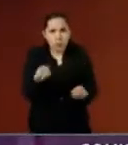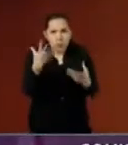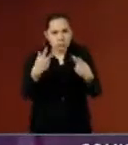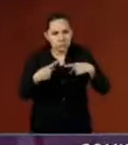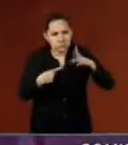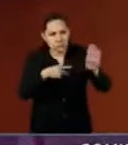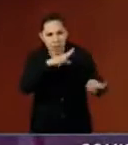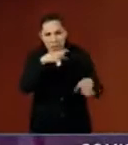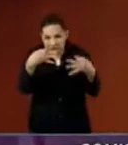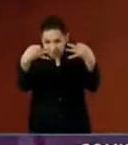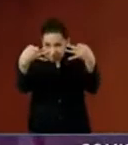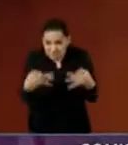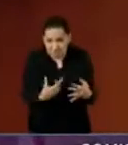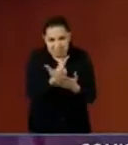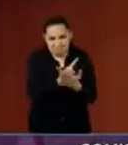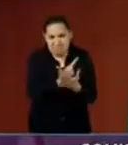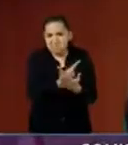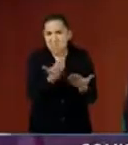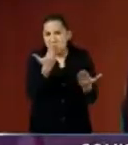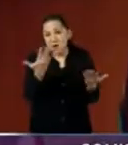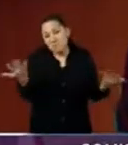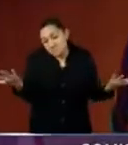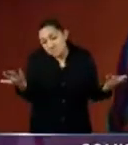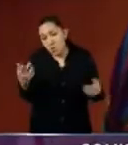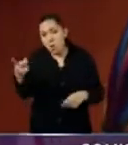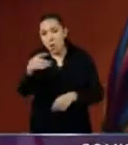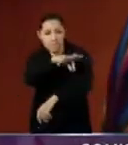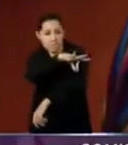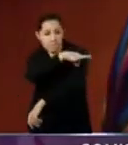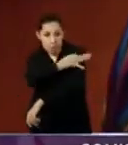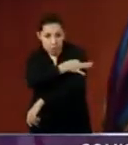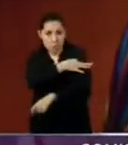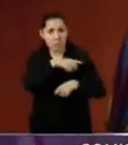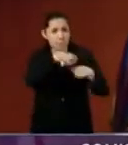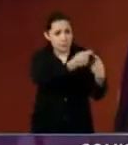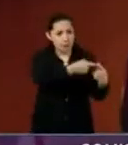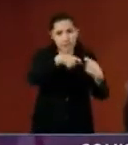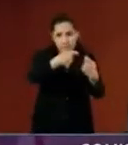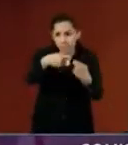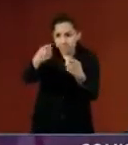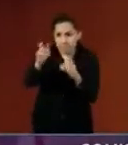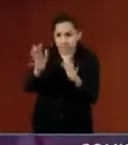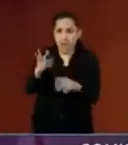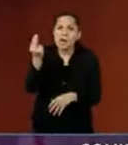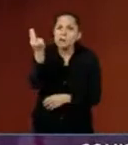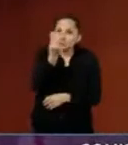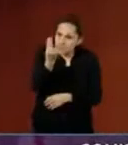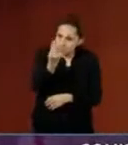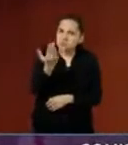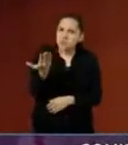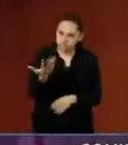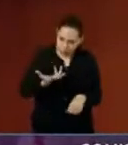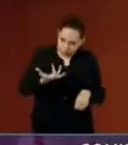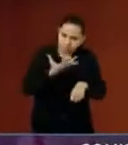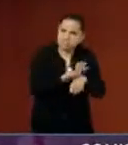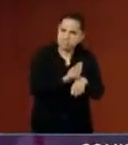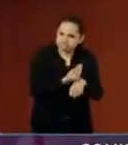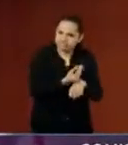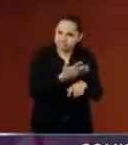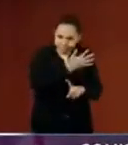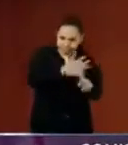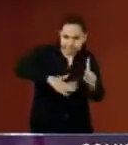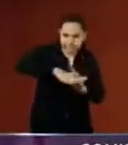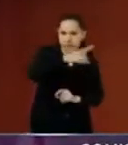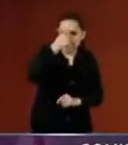necesario construir las herramientas necesarias para que puedan enfrentar y salir de esta difícil situación.